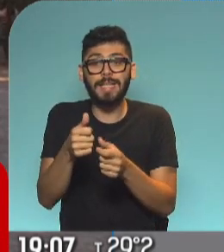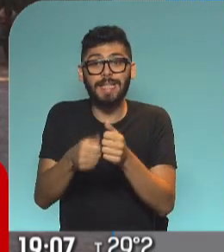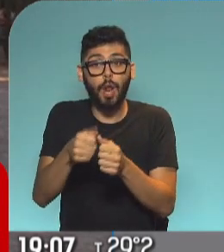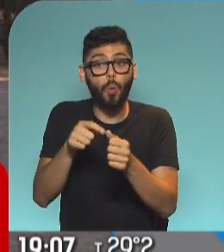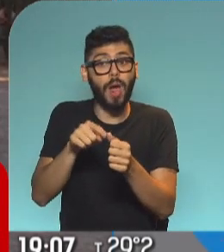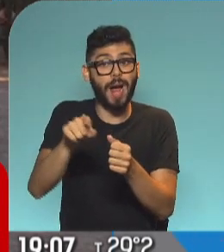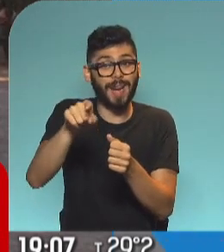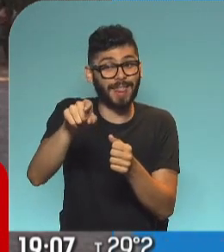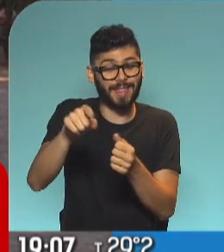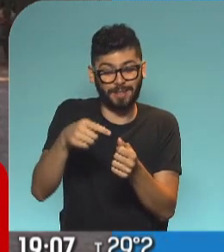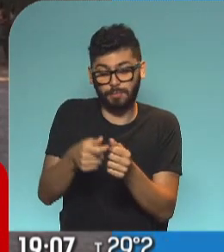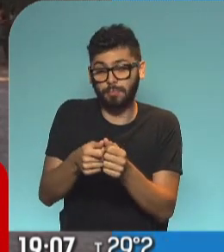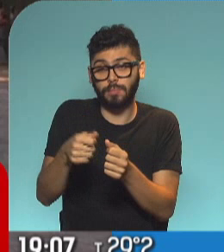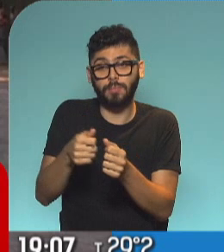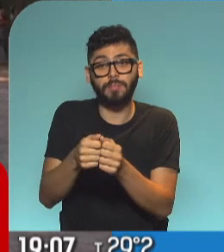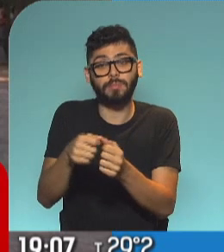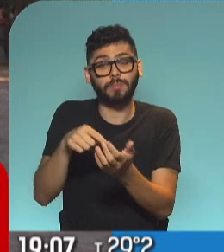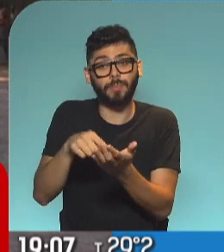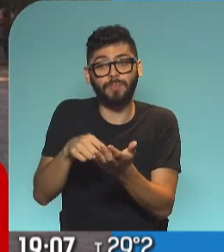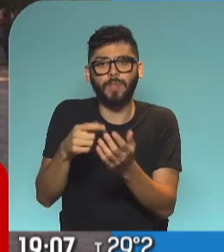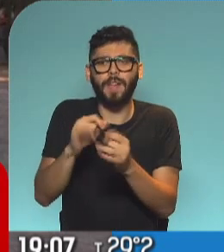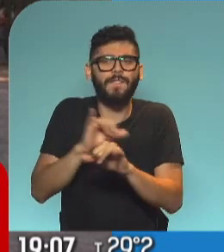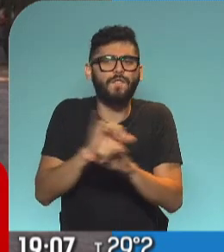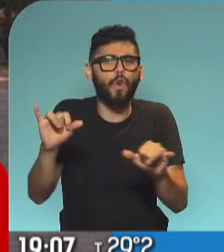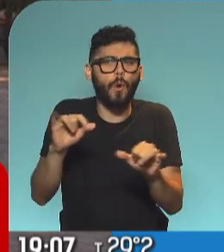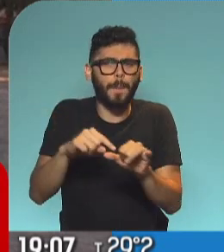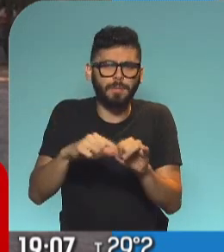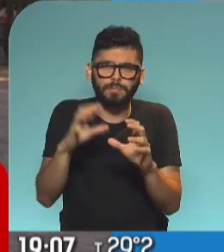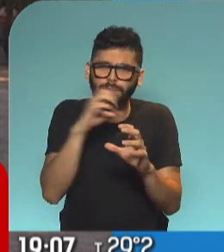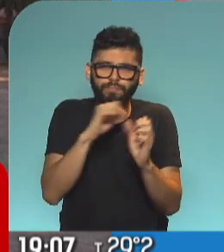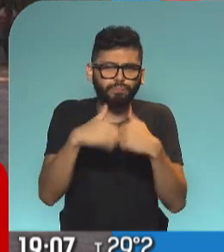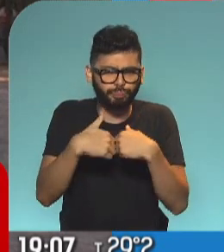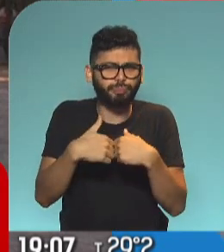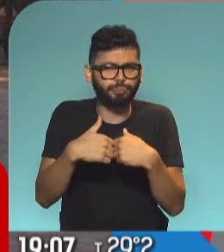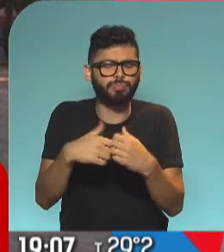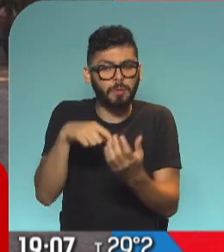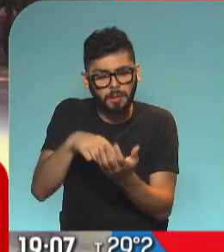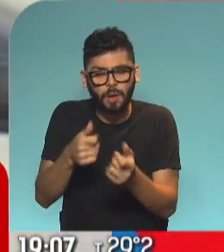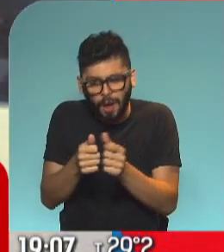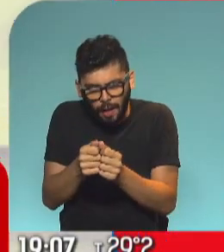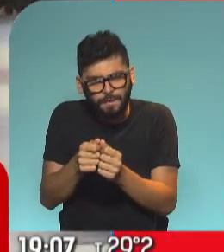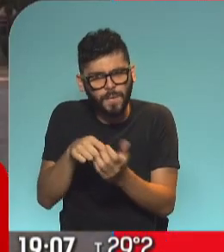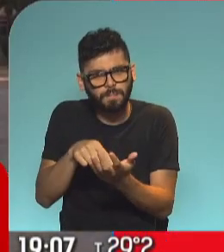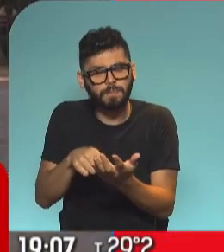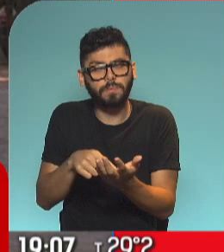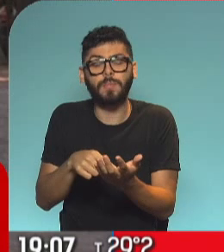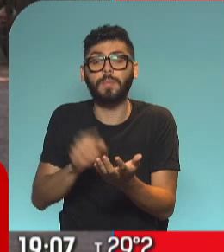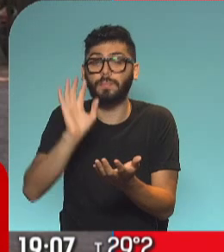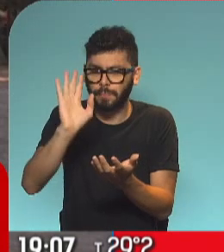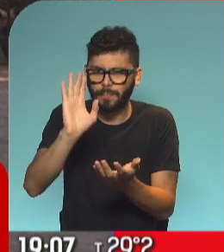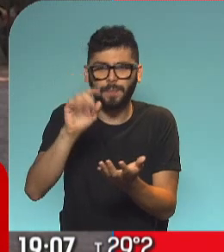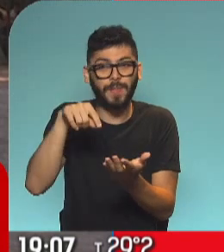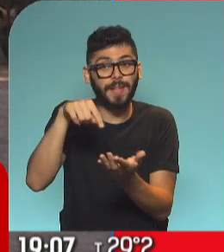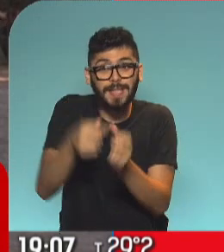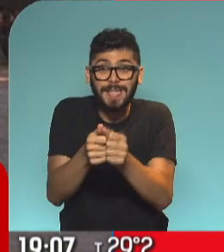la información encriptada como había trascendido en mediáticamente vamos a aclarar en ese punto la información estaba